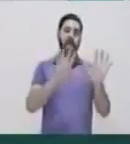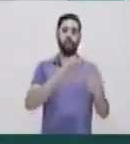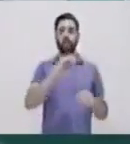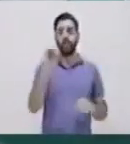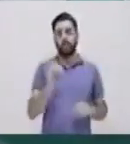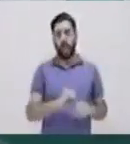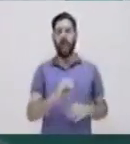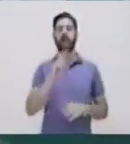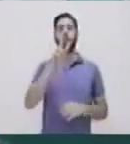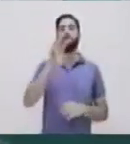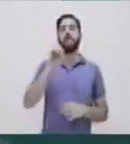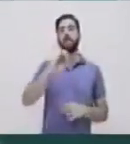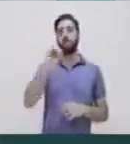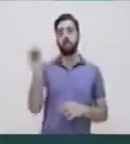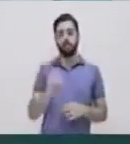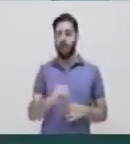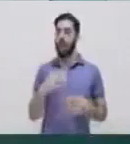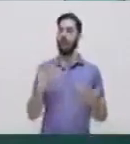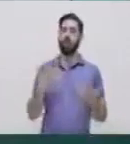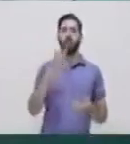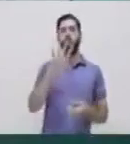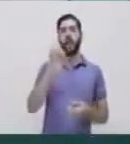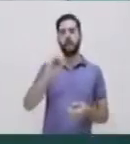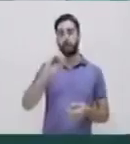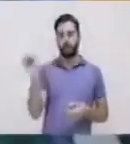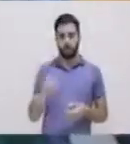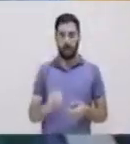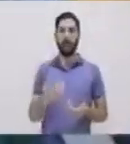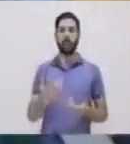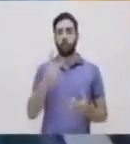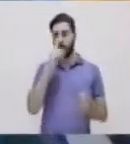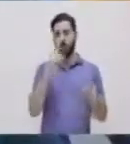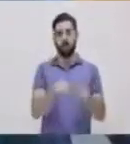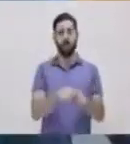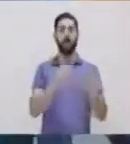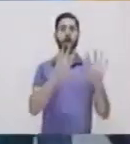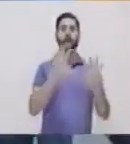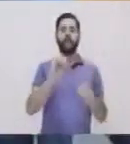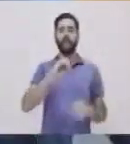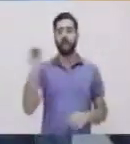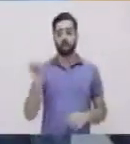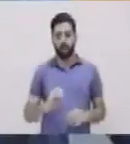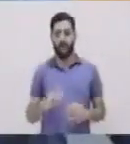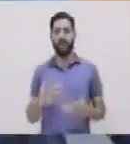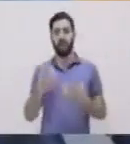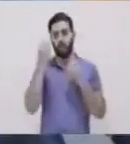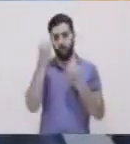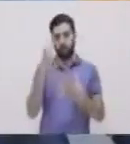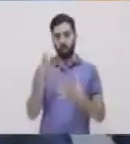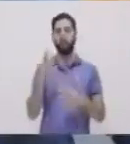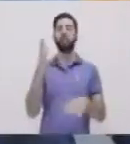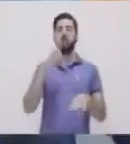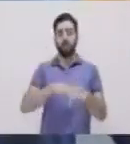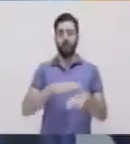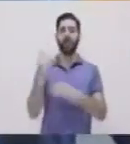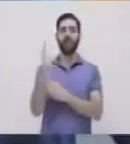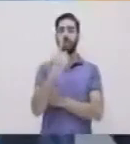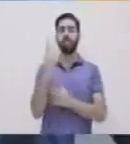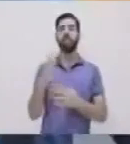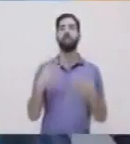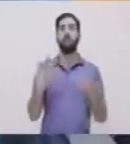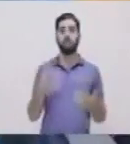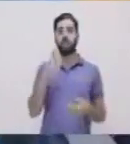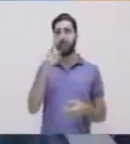del 20%, del 30%, del 90% de los datos. Entonces algo importante, por